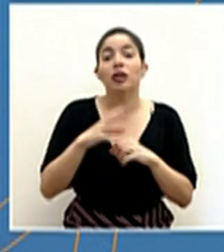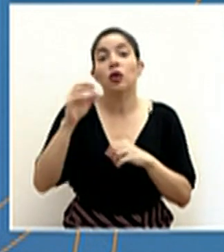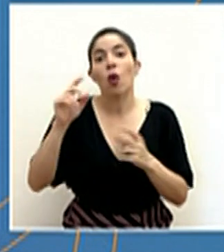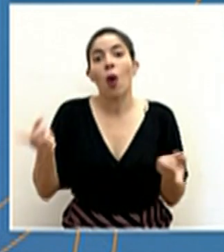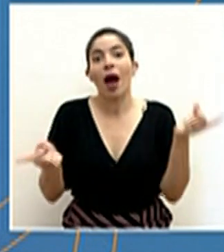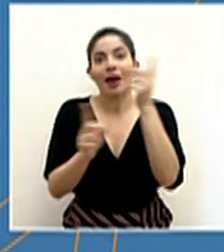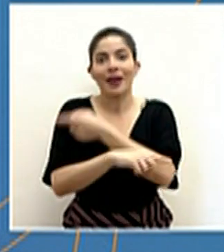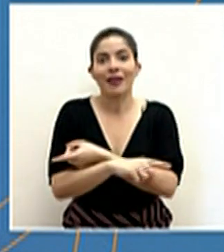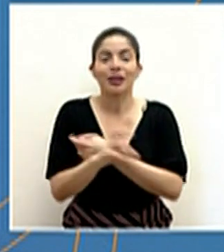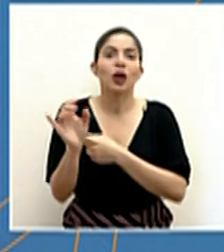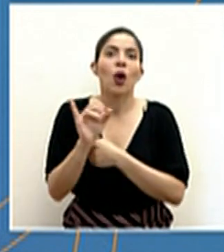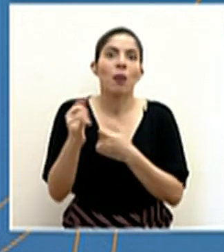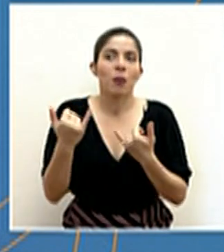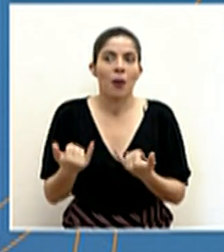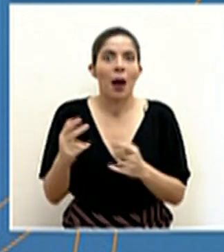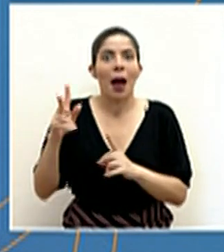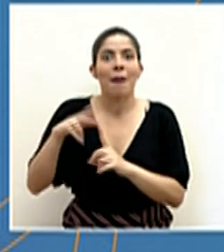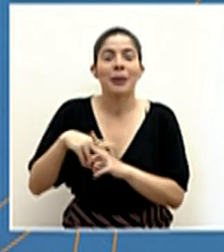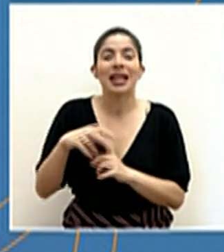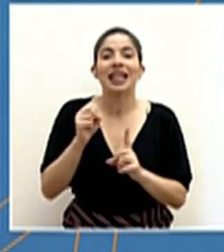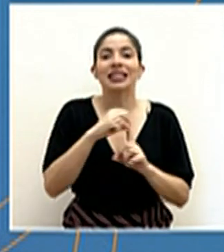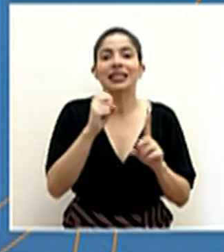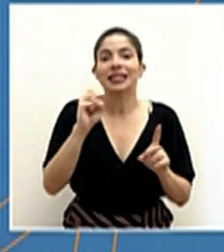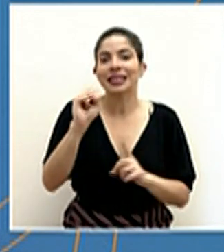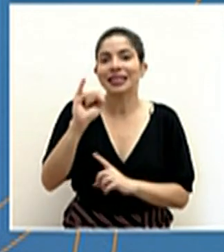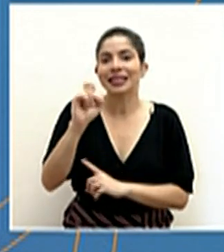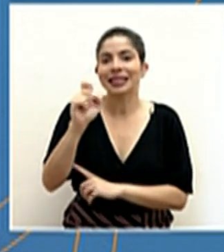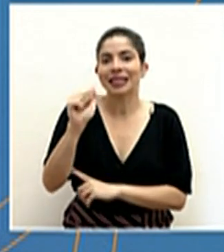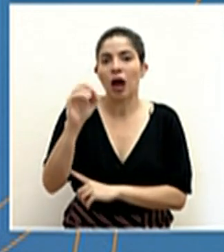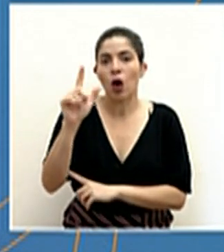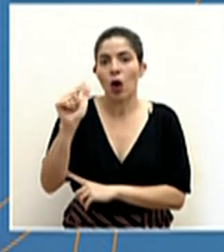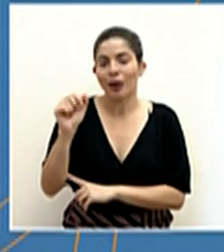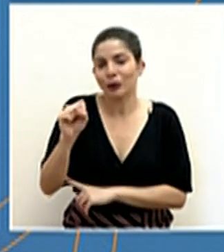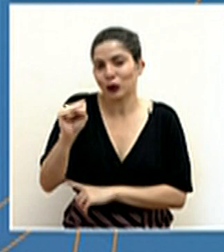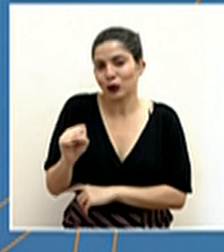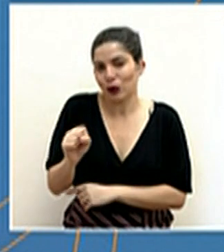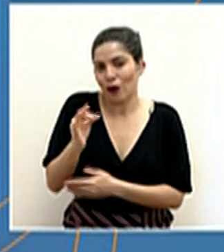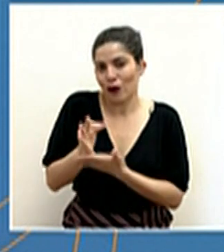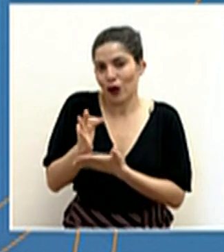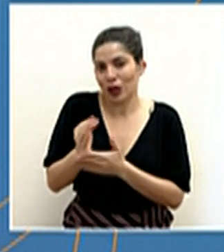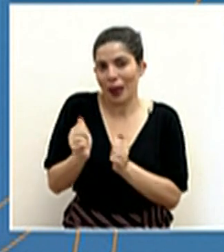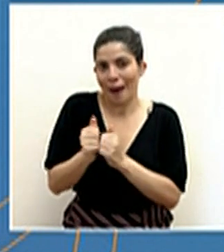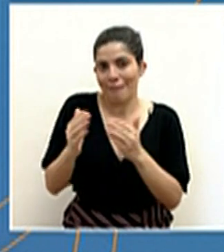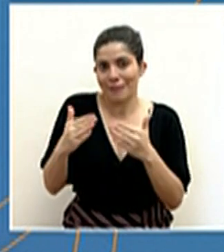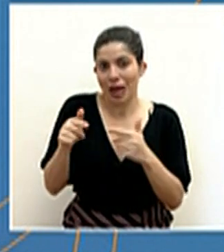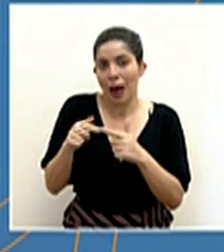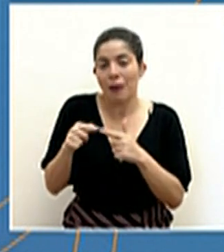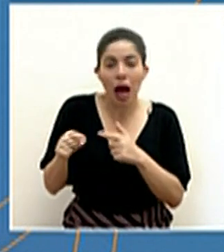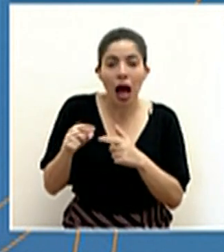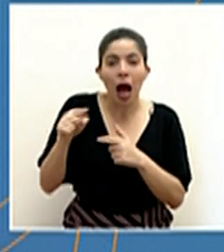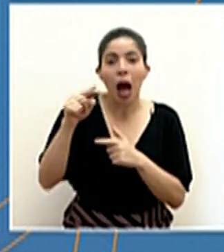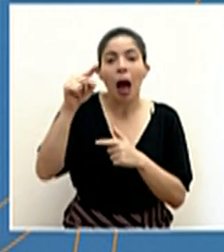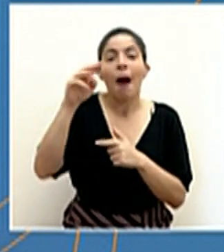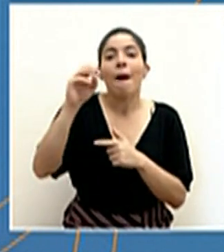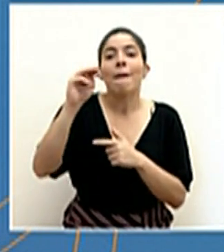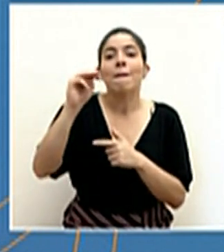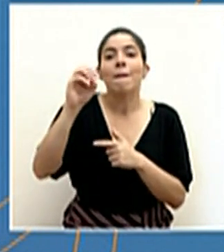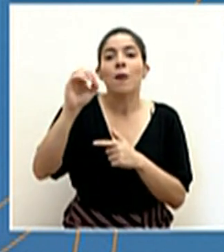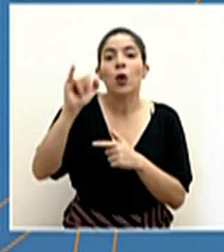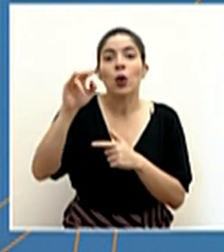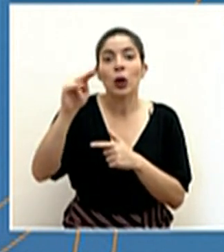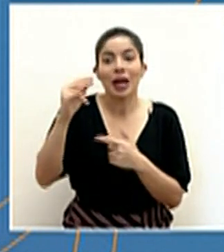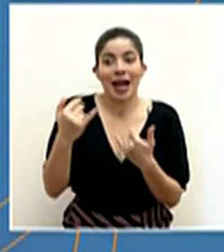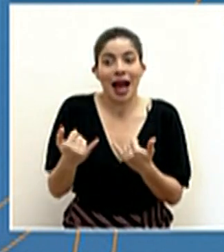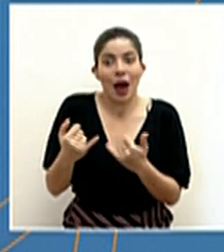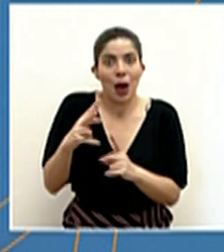ejemplo, como ya está en marcha, de Sixaola en el sur, en la frontera sur con Panamá, a Moín, que está